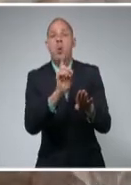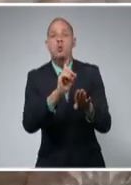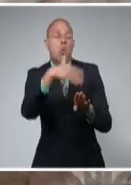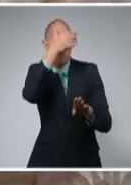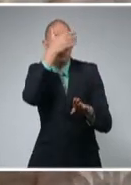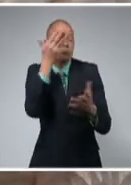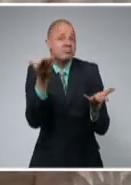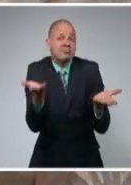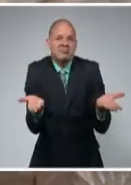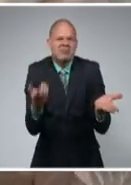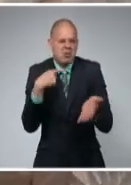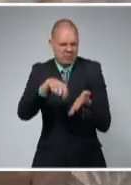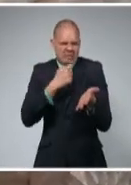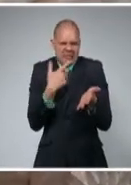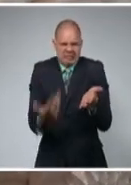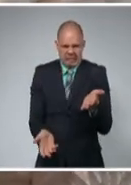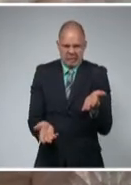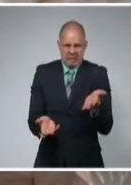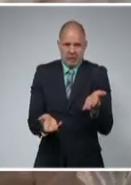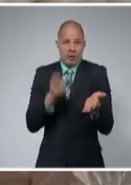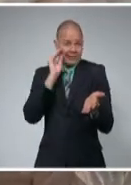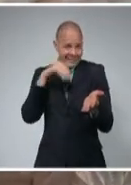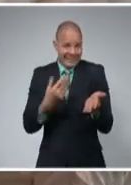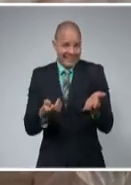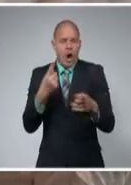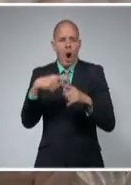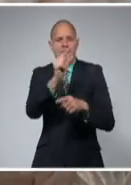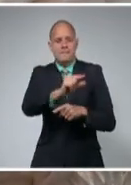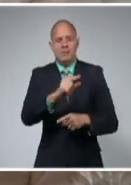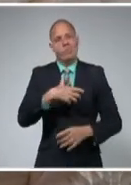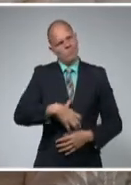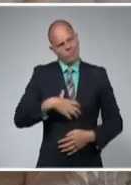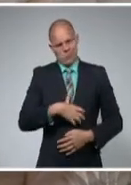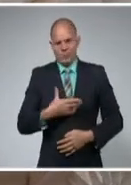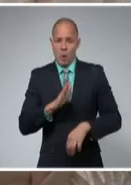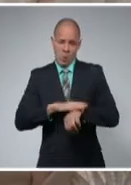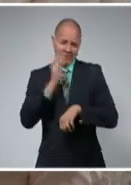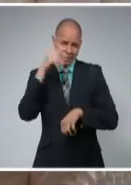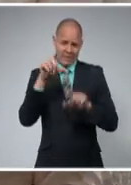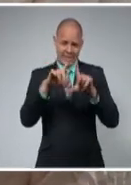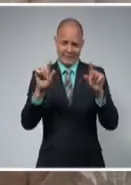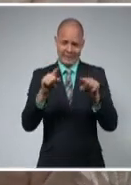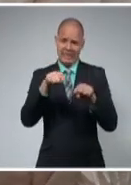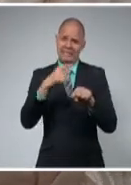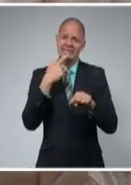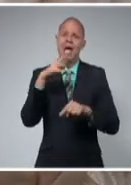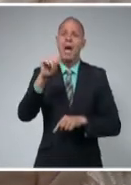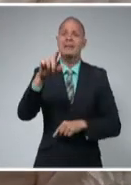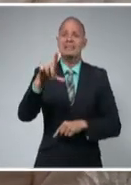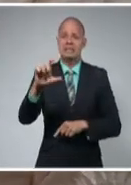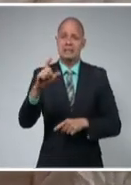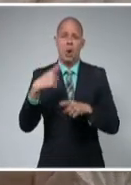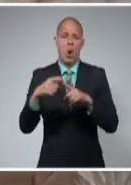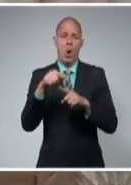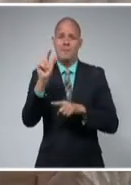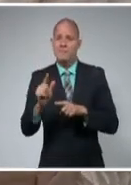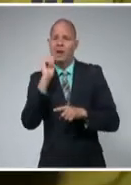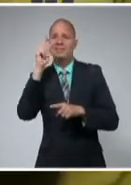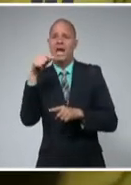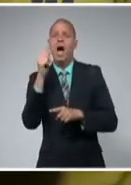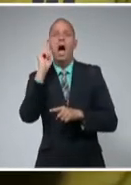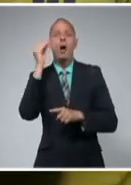trabajos que abordé fue lo de las tarjetas MLC, si tú no vives incluso con las personas que venden los números, si tú no sabes cómo operan, no puedes hacer